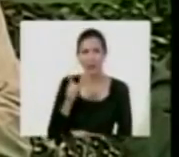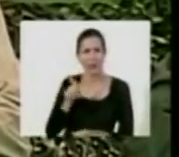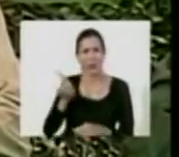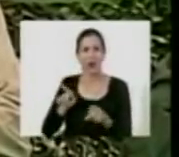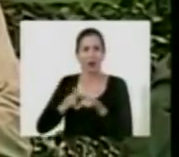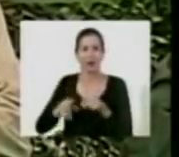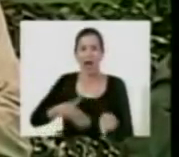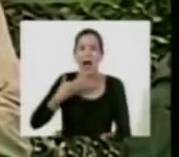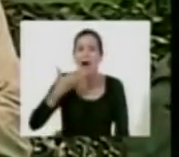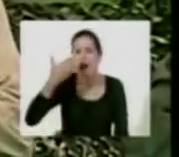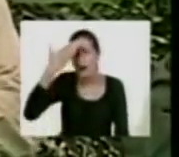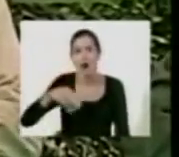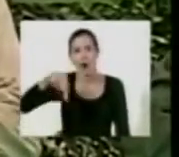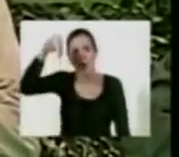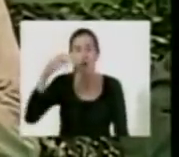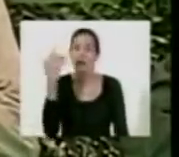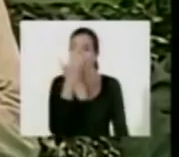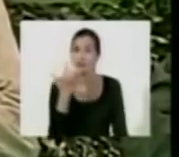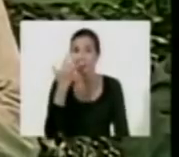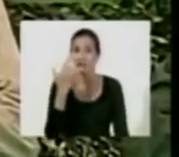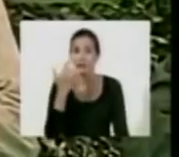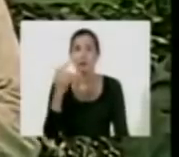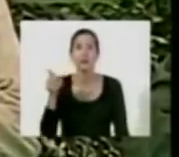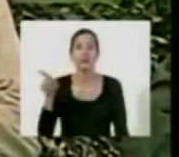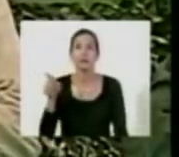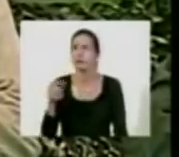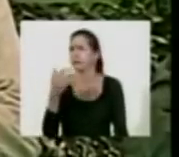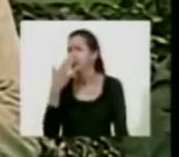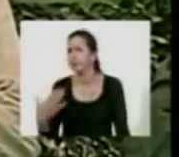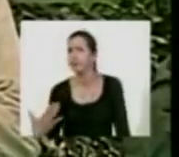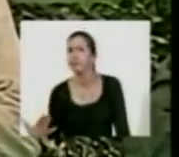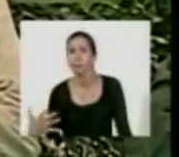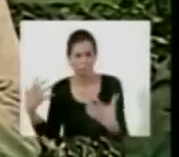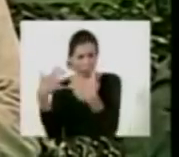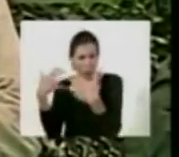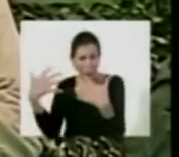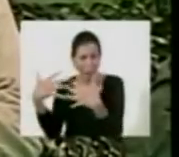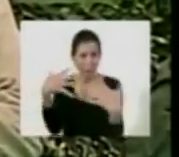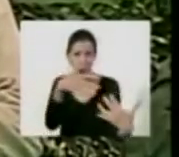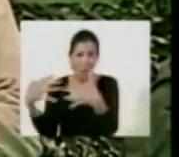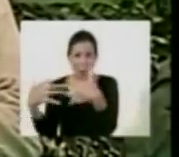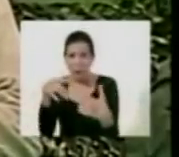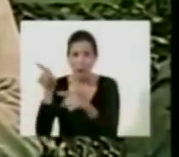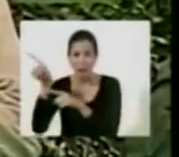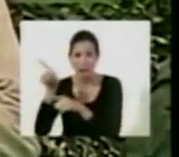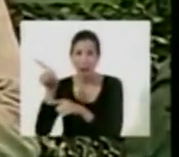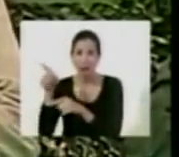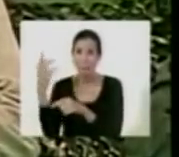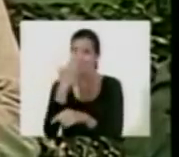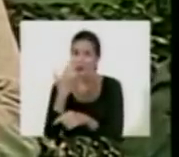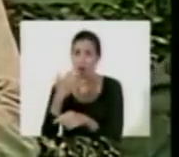África del Norte y en el Mediterráneo sería un niño de pecho. Debemos tener claro eso.